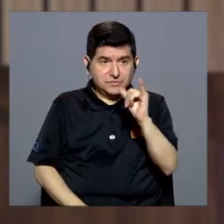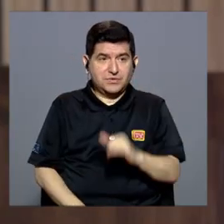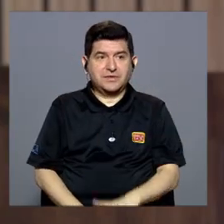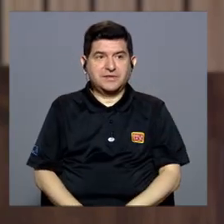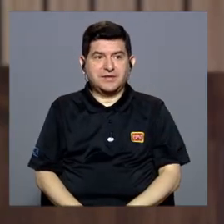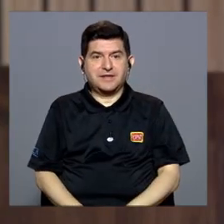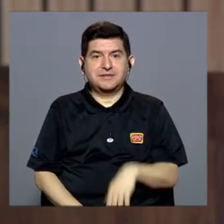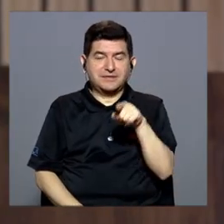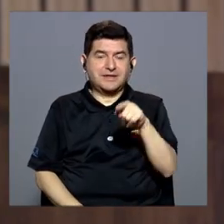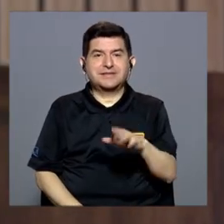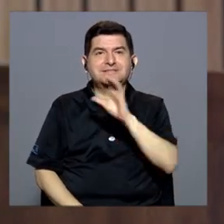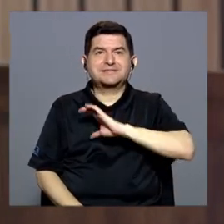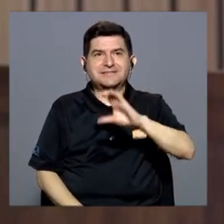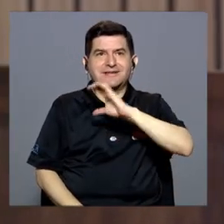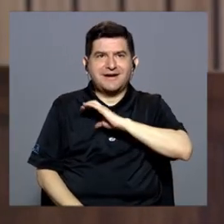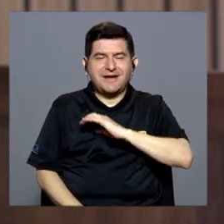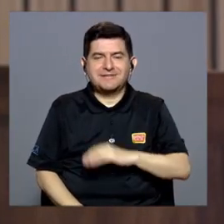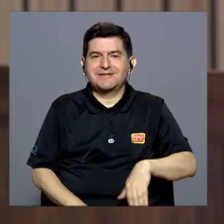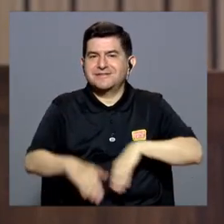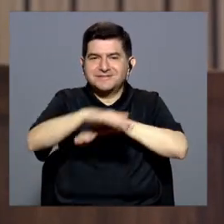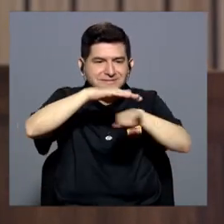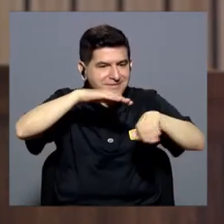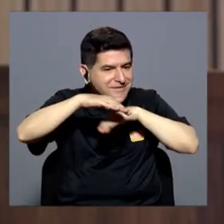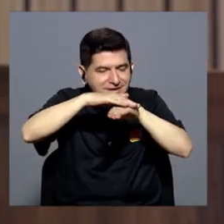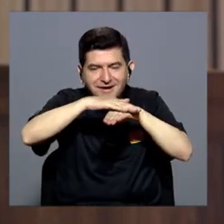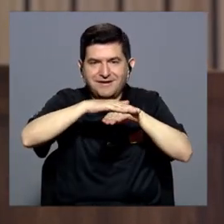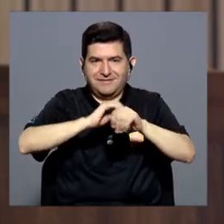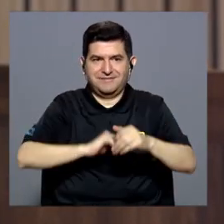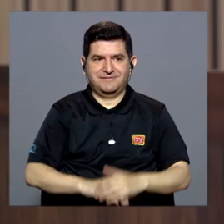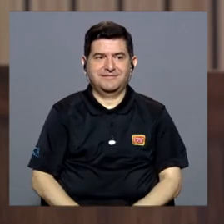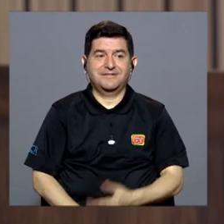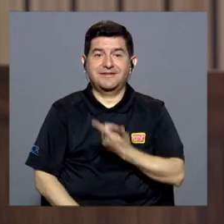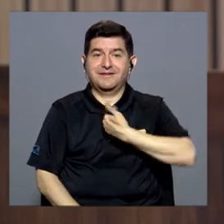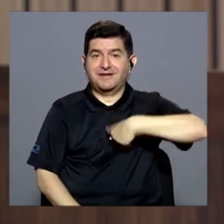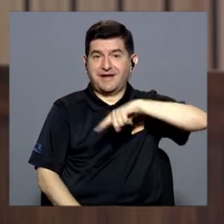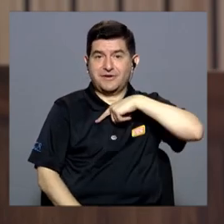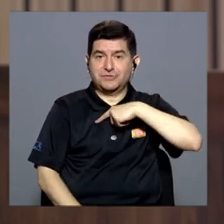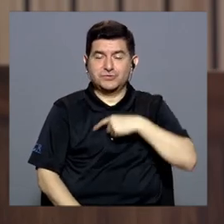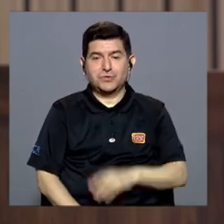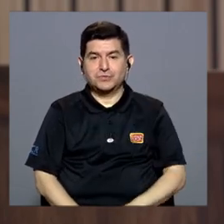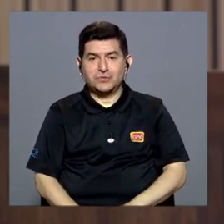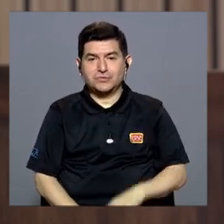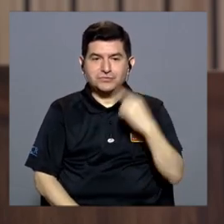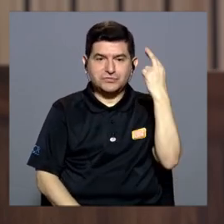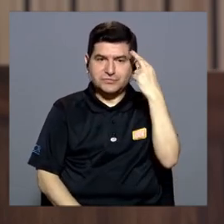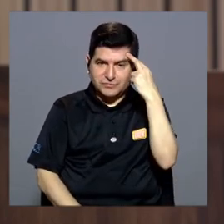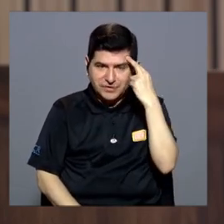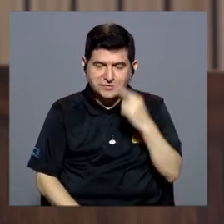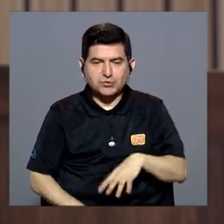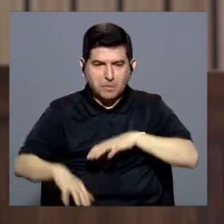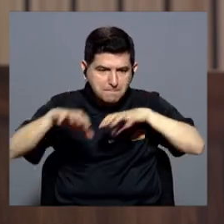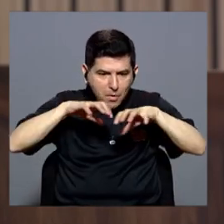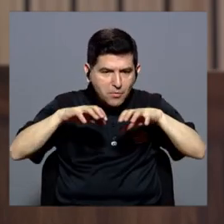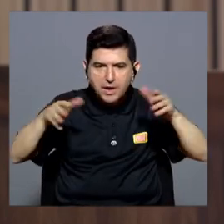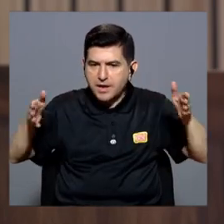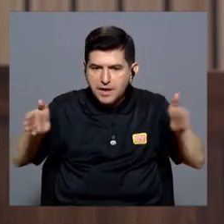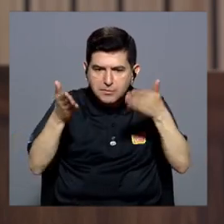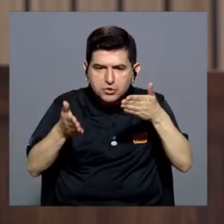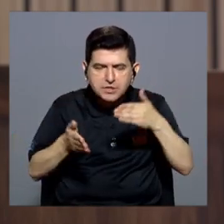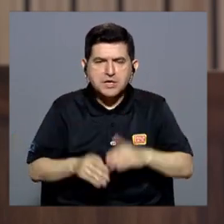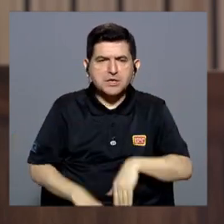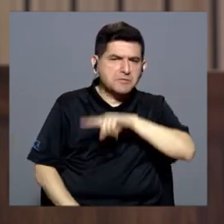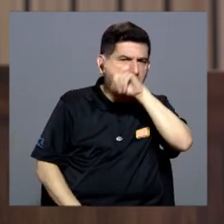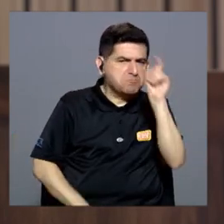ese factor fundamental que nos mueve, nos motiva, nos